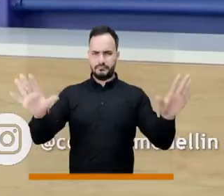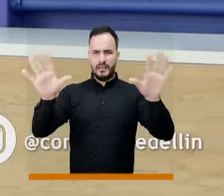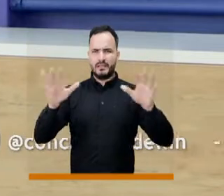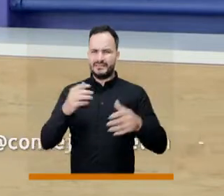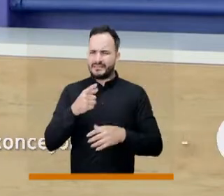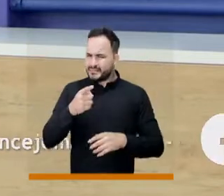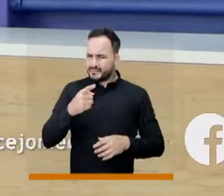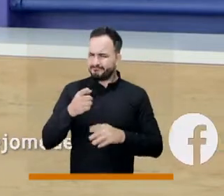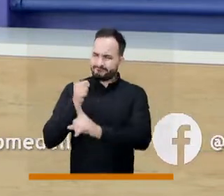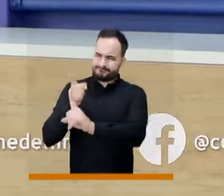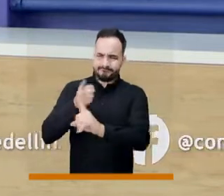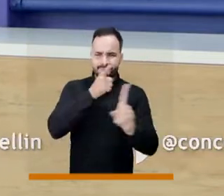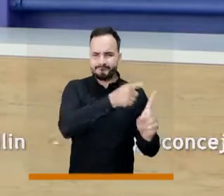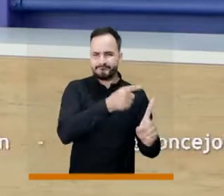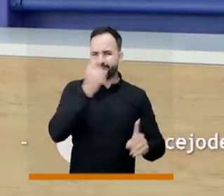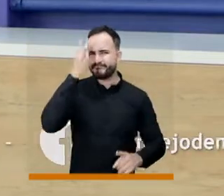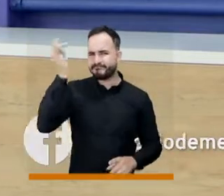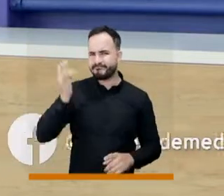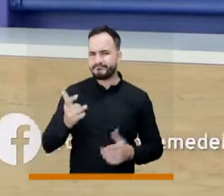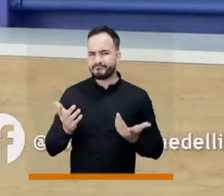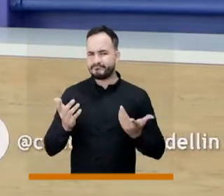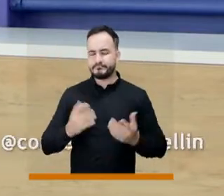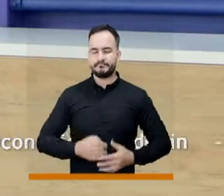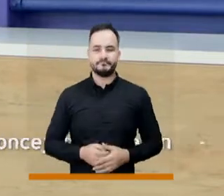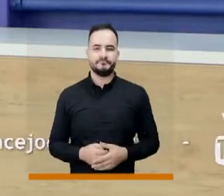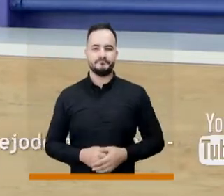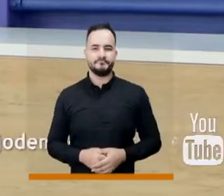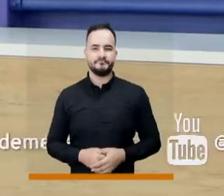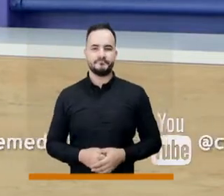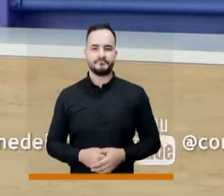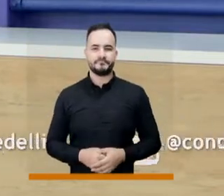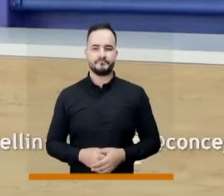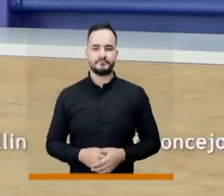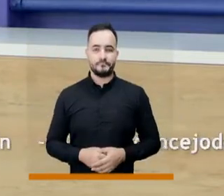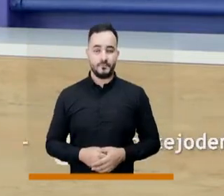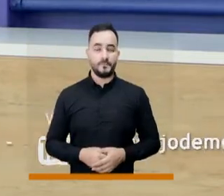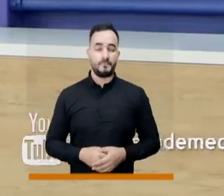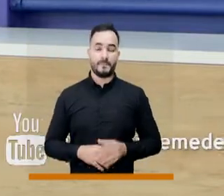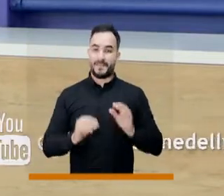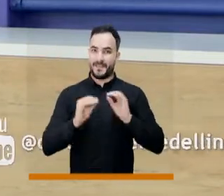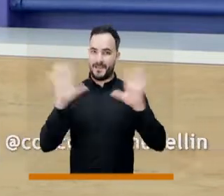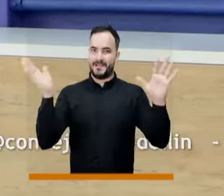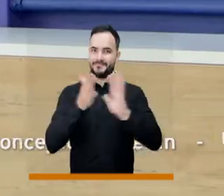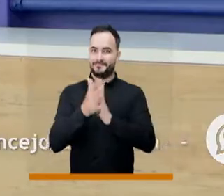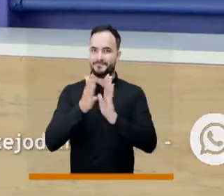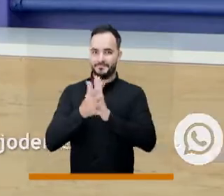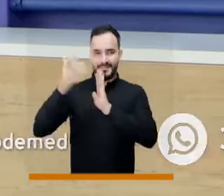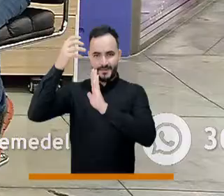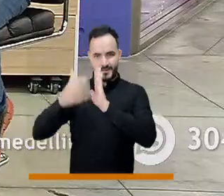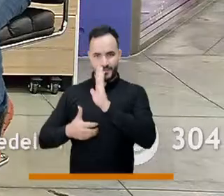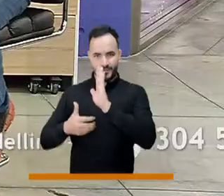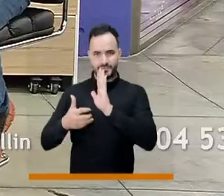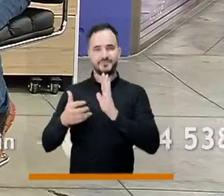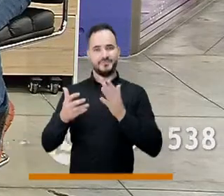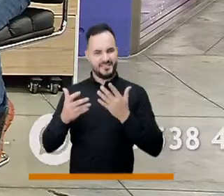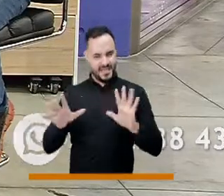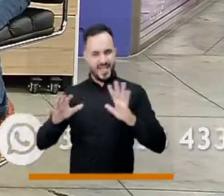y noroccidental. ¿Qué pasa allí donde los niveles son más precarios? ¿Por qué se hace énfasis en estos